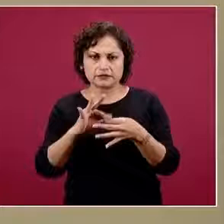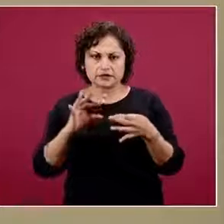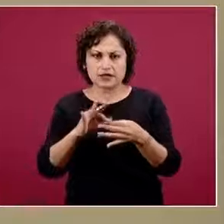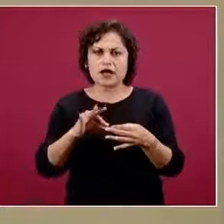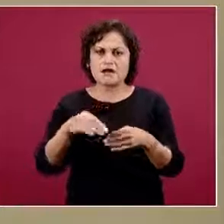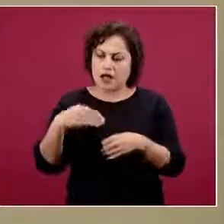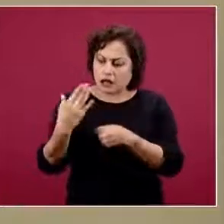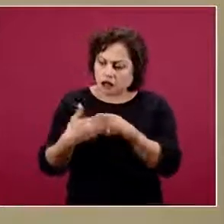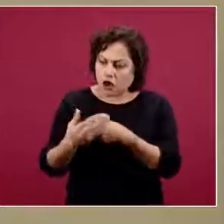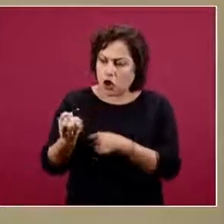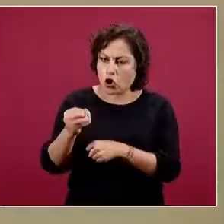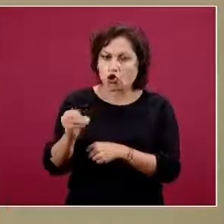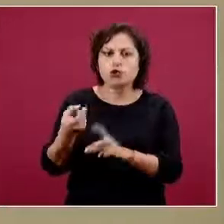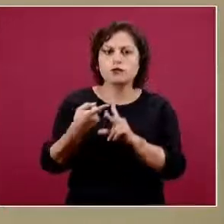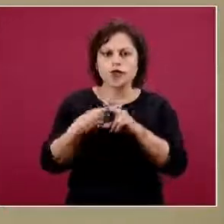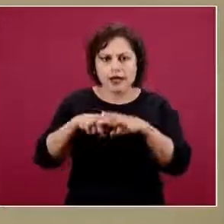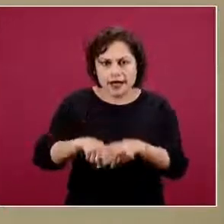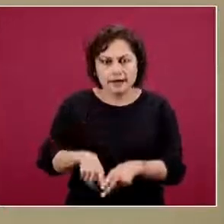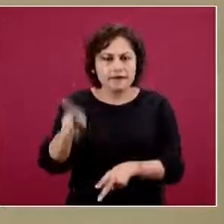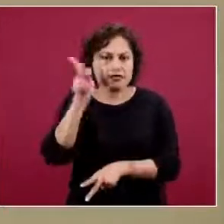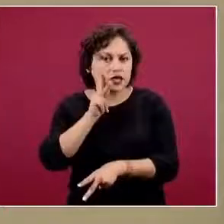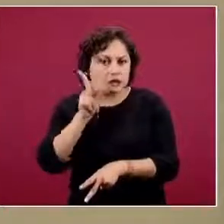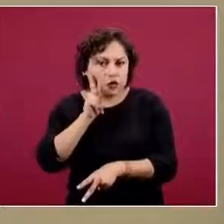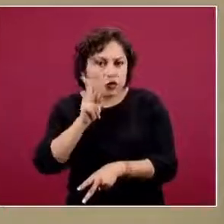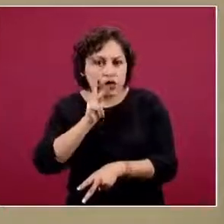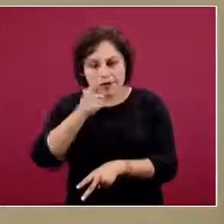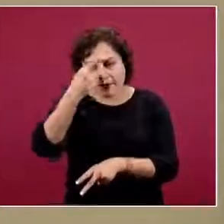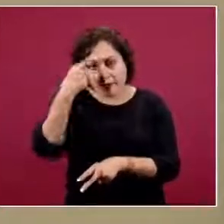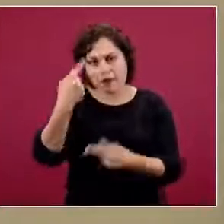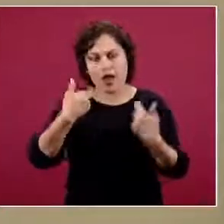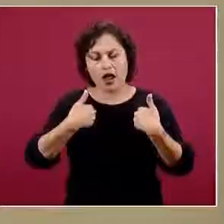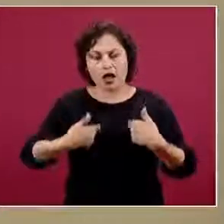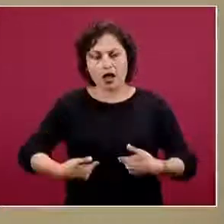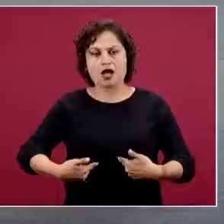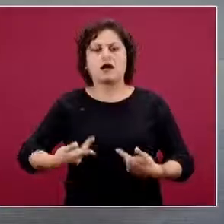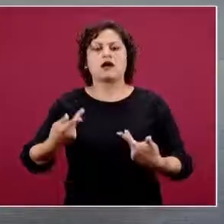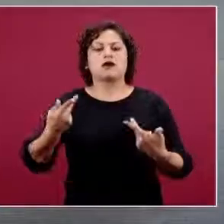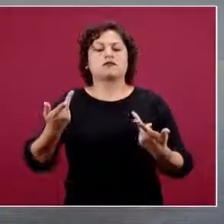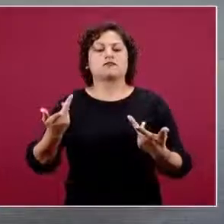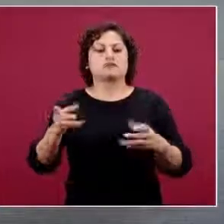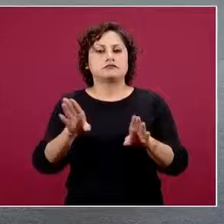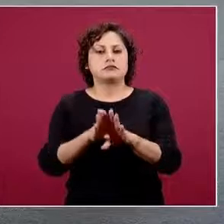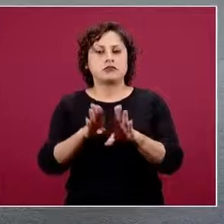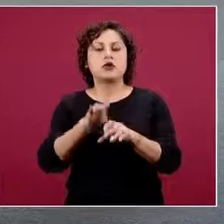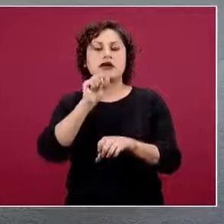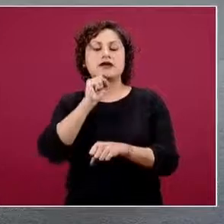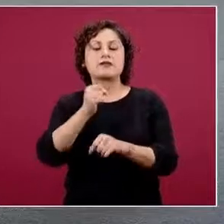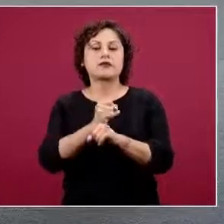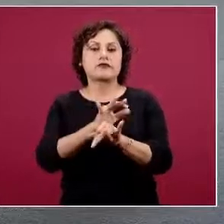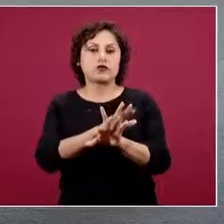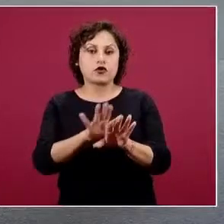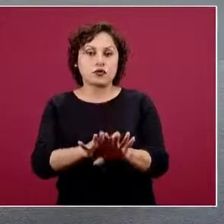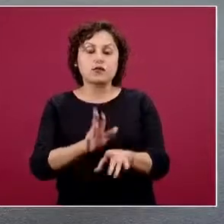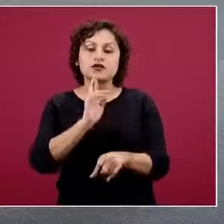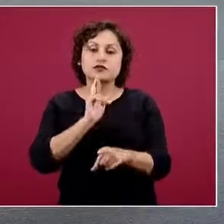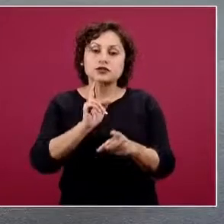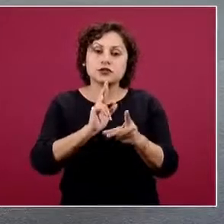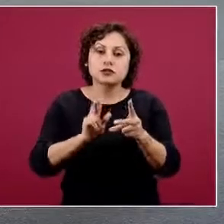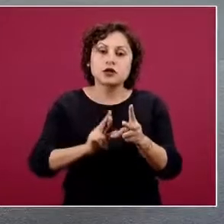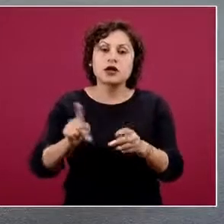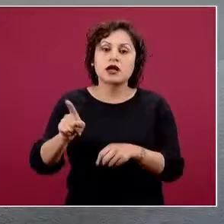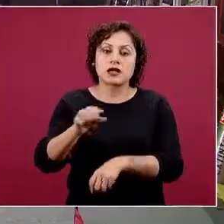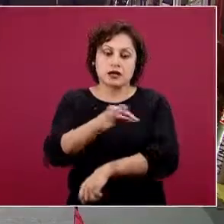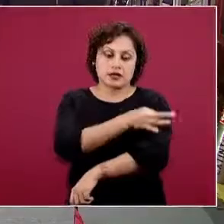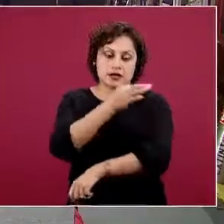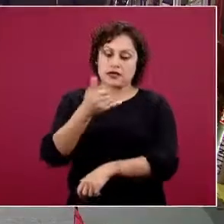comenzar estas pruebas y de que también se iban a presentar los resultados de las pruebas etapa 1 y etapa 2 de la vacuna de